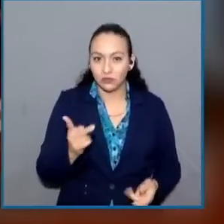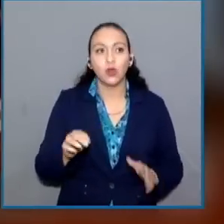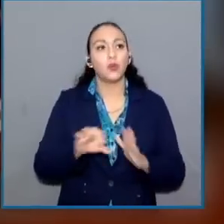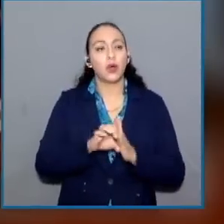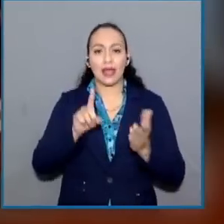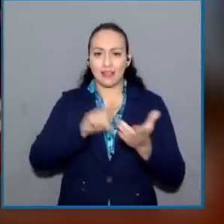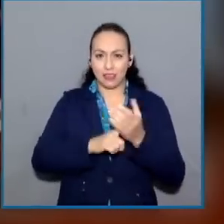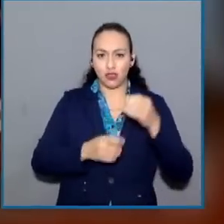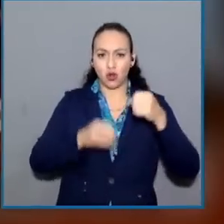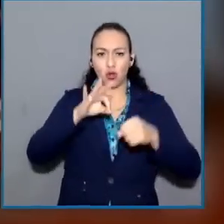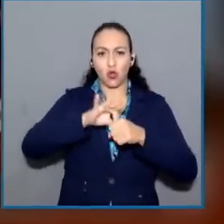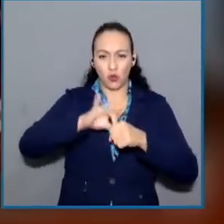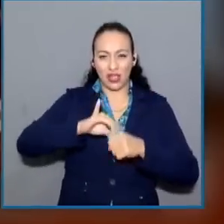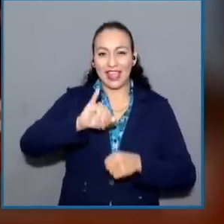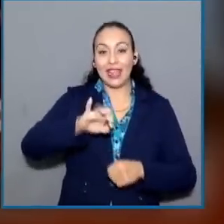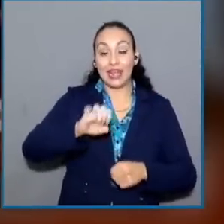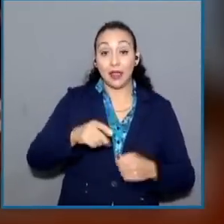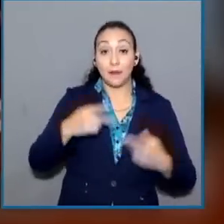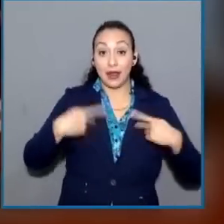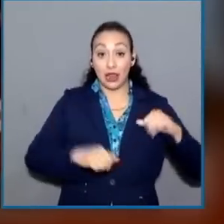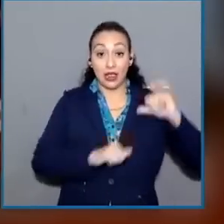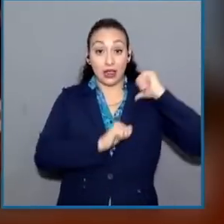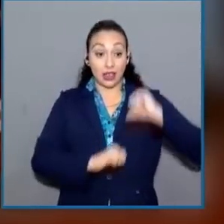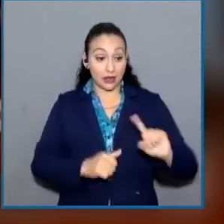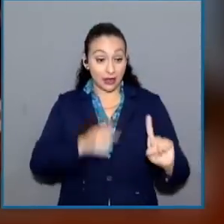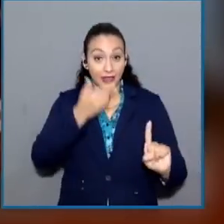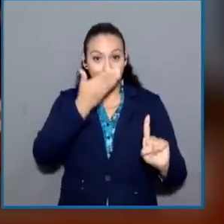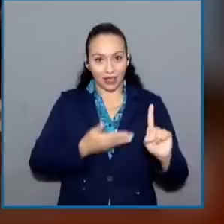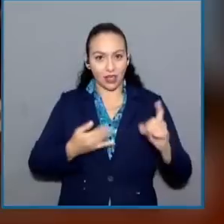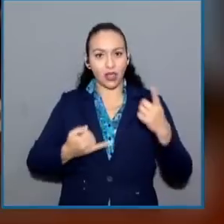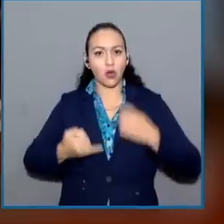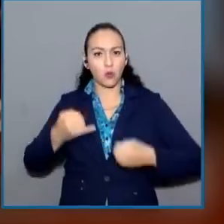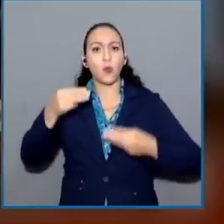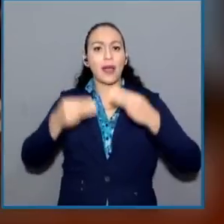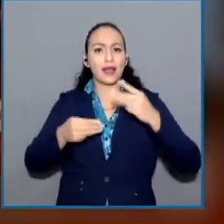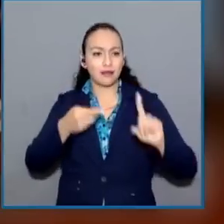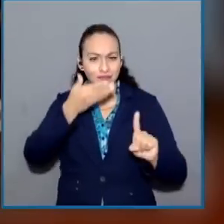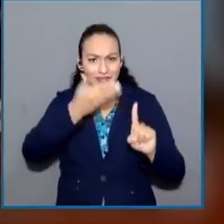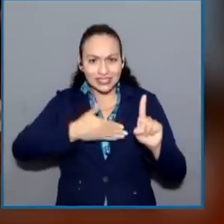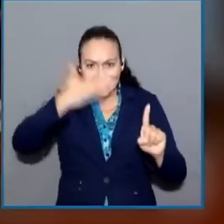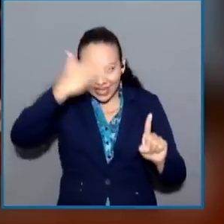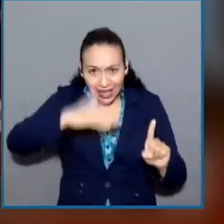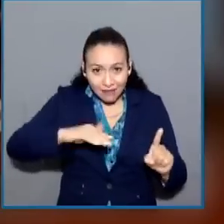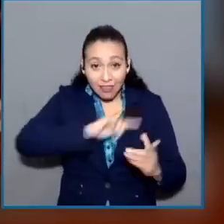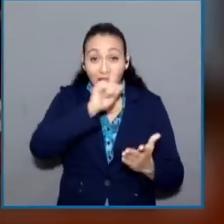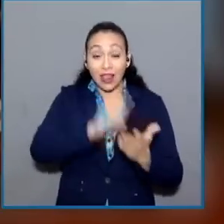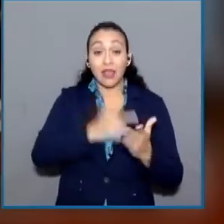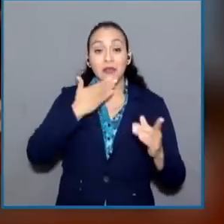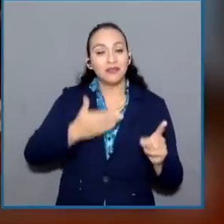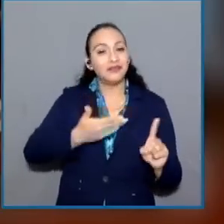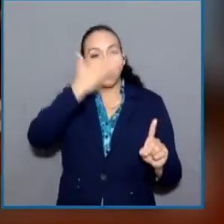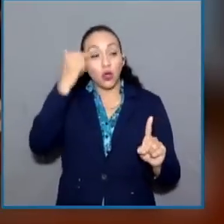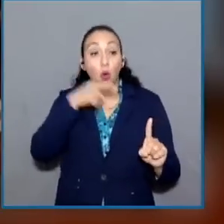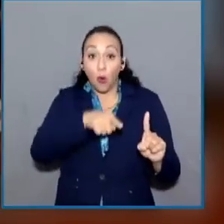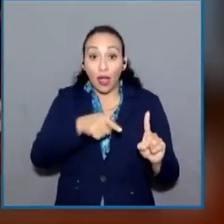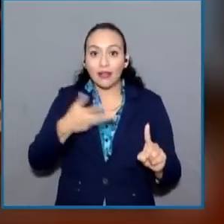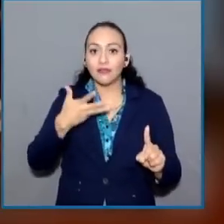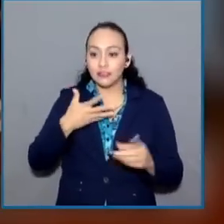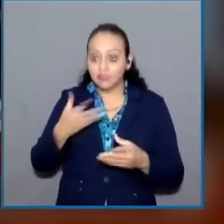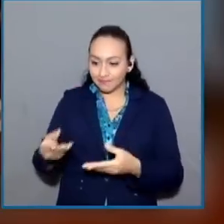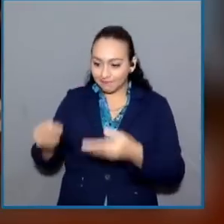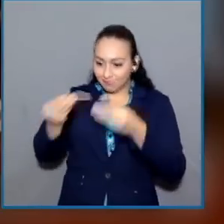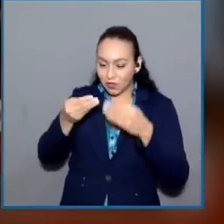el funcionariado electoral va a actuar conforme a derecho, si va a estar recibiendo la votación en la sección correspondiente, es